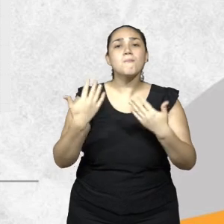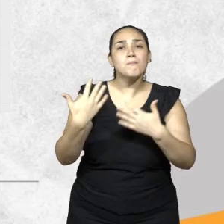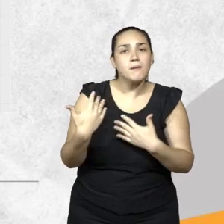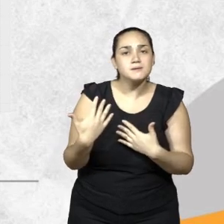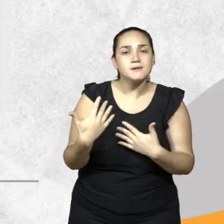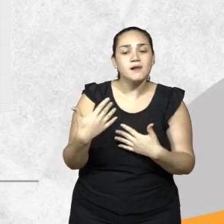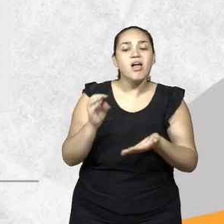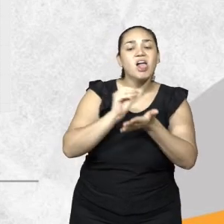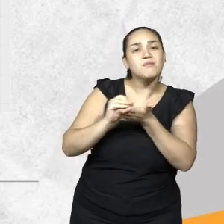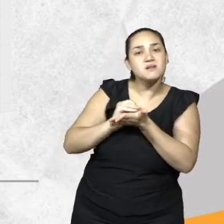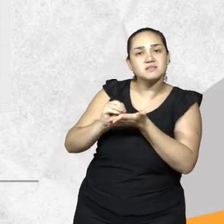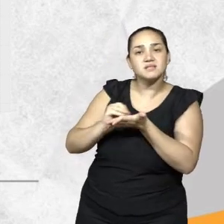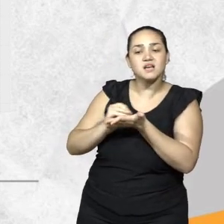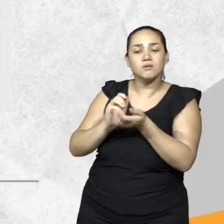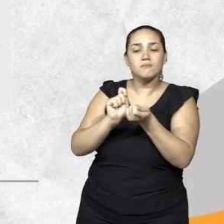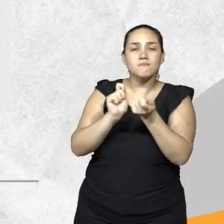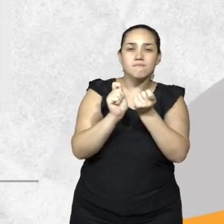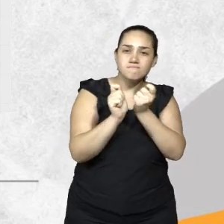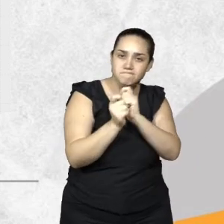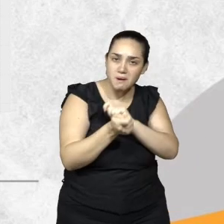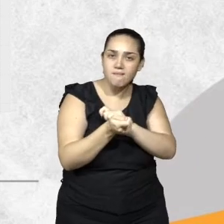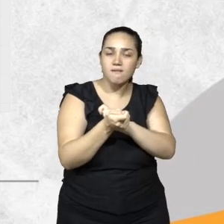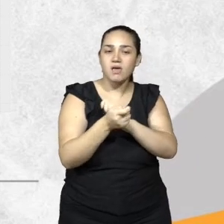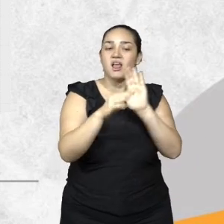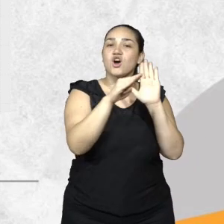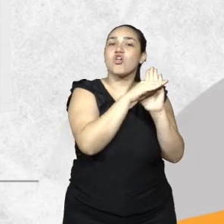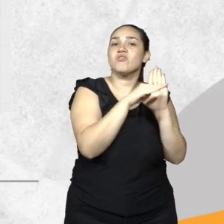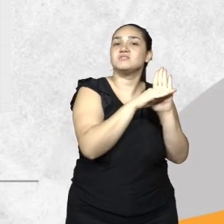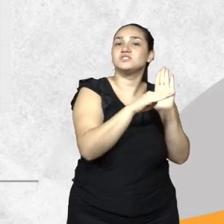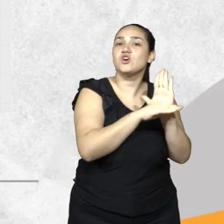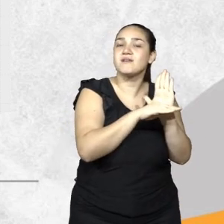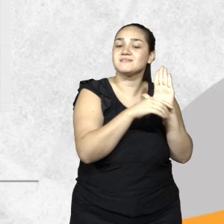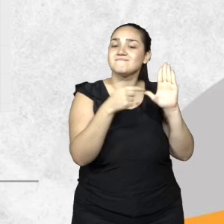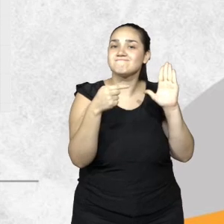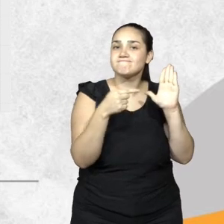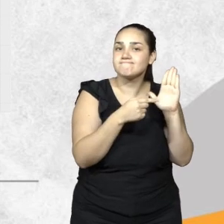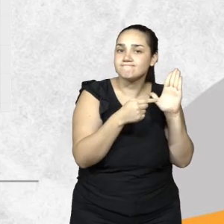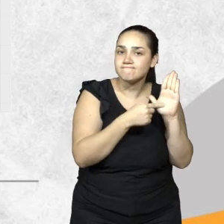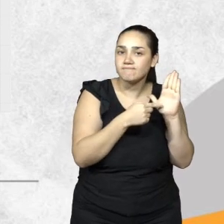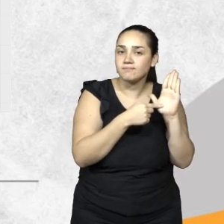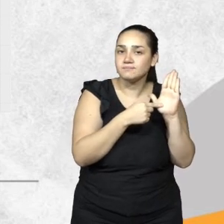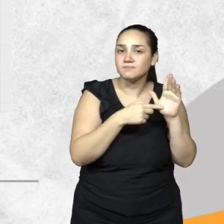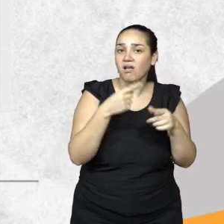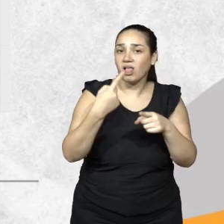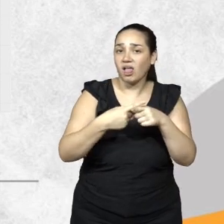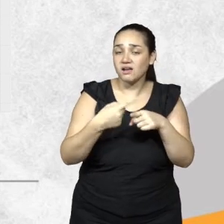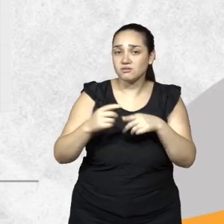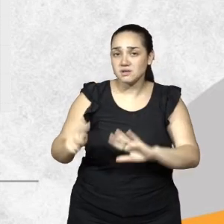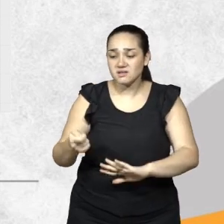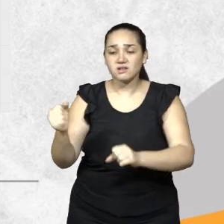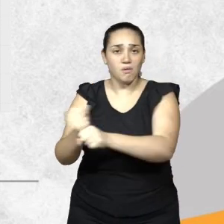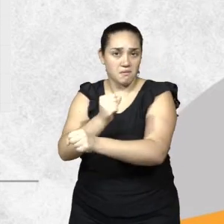que la administración modifique las condiciones por las cuales otorgó el acto administrativo